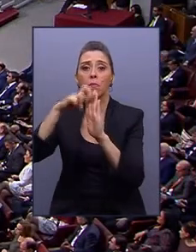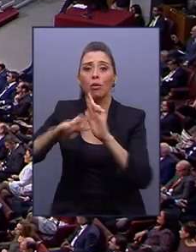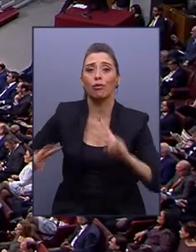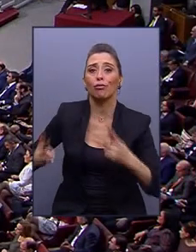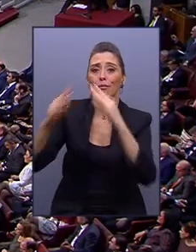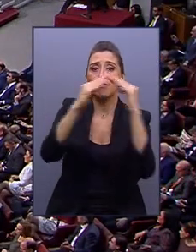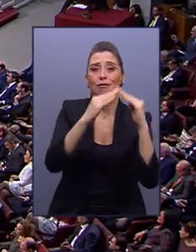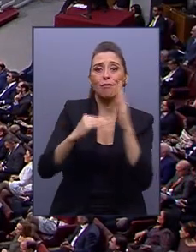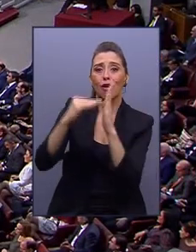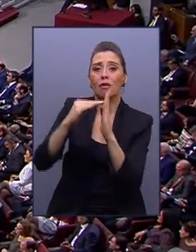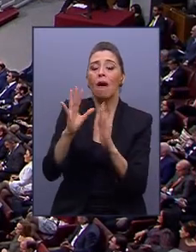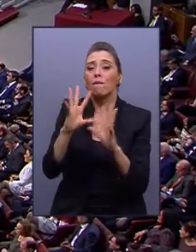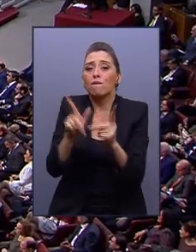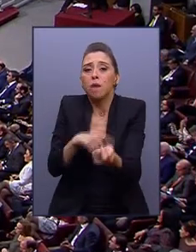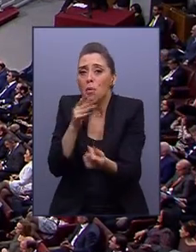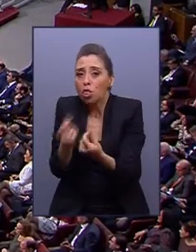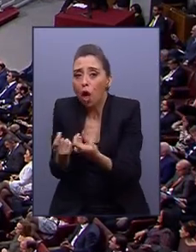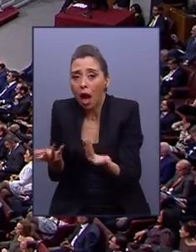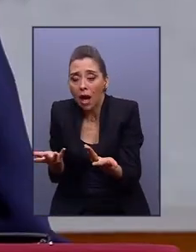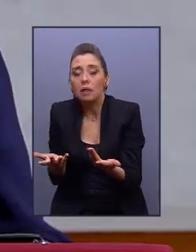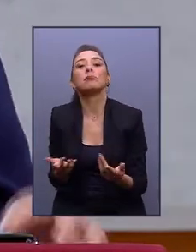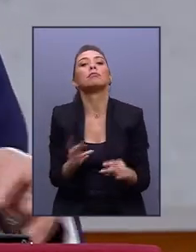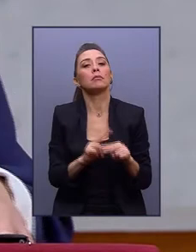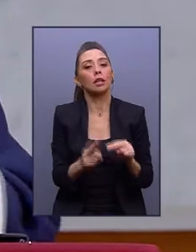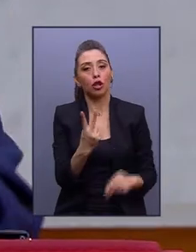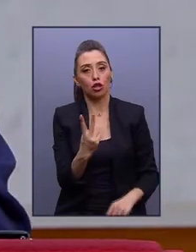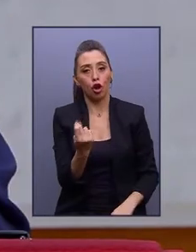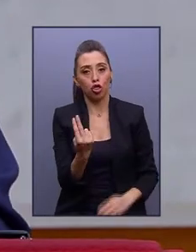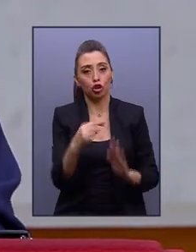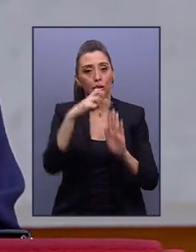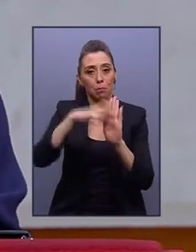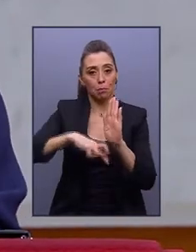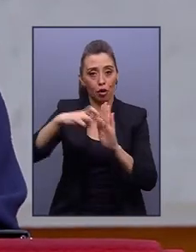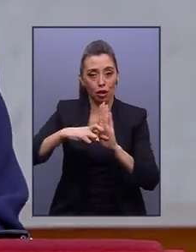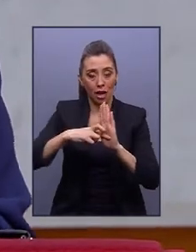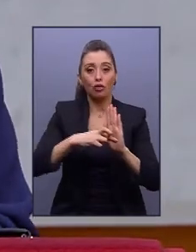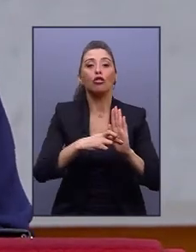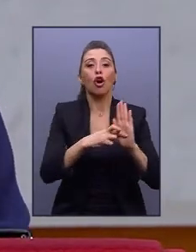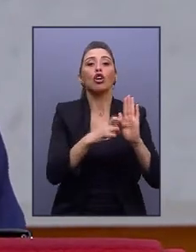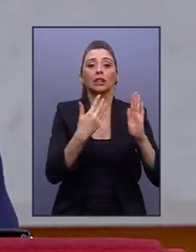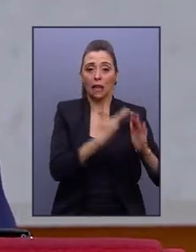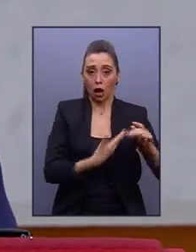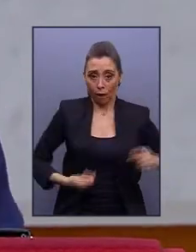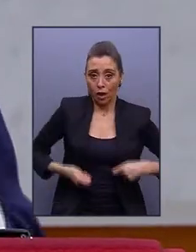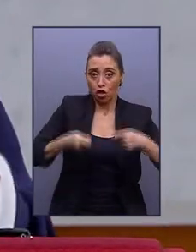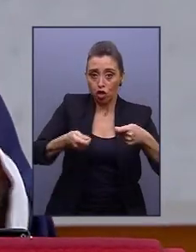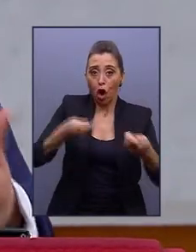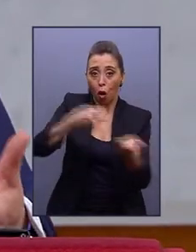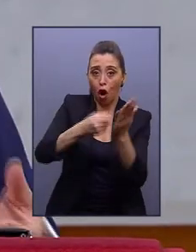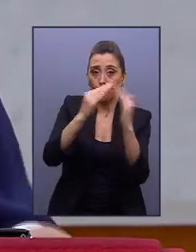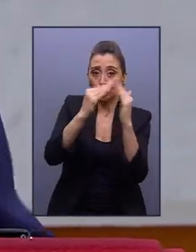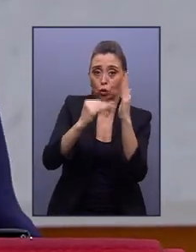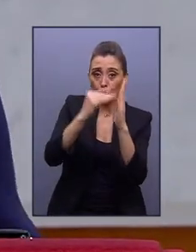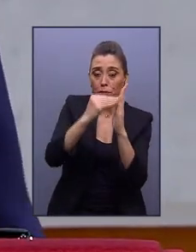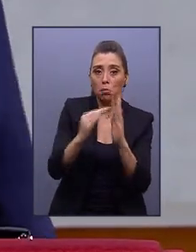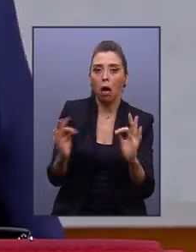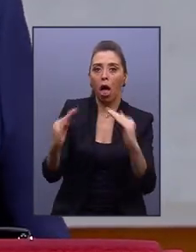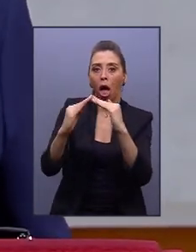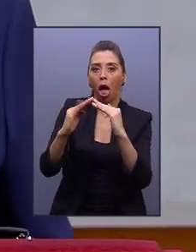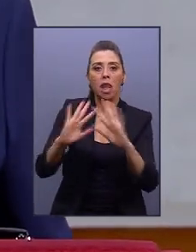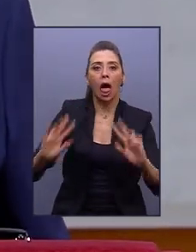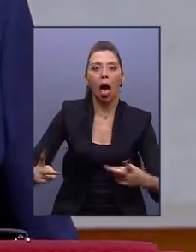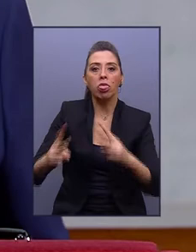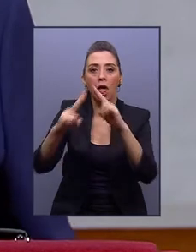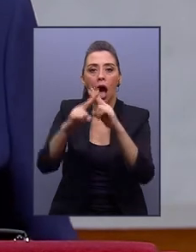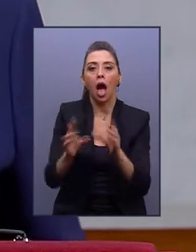para familias vulnerables. Impulsamos el inicio de 212 proyectos que tenían subsidios entregados de antes, pero que no registraban avances,